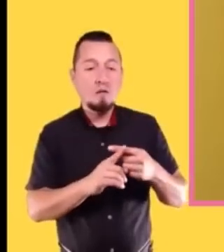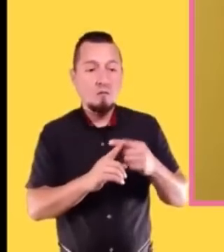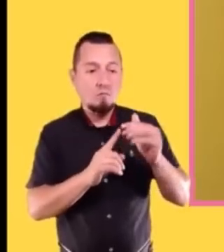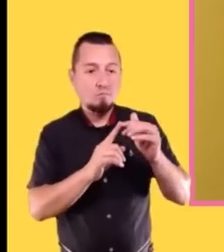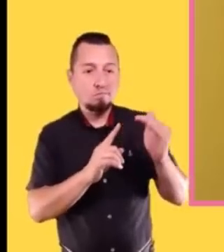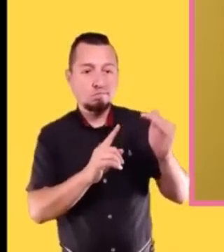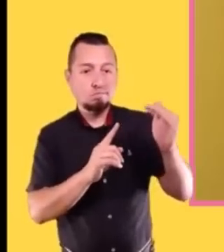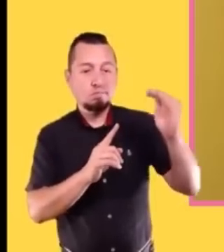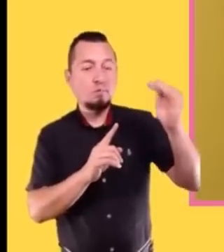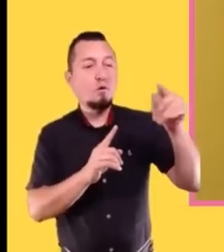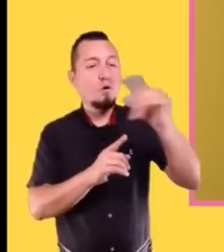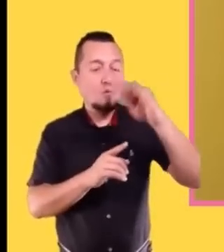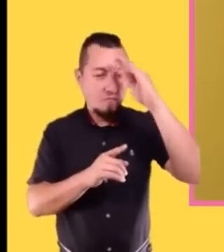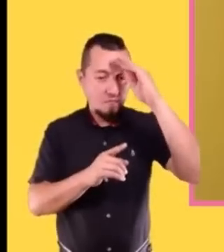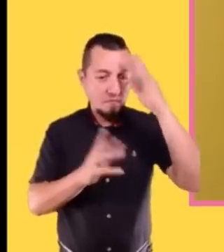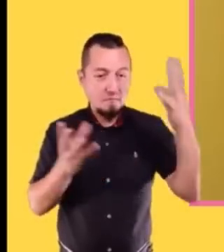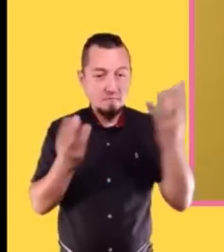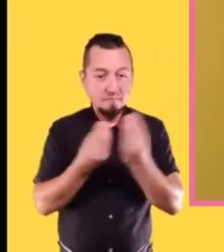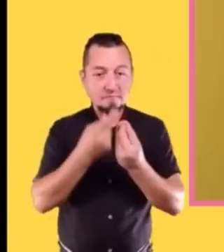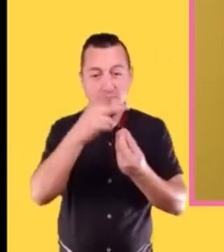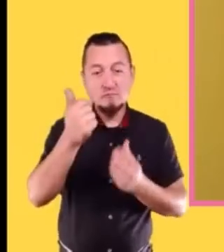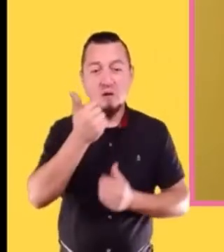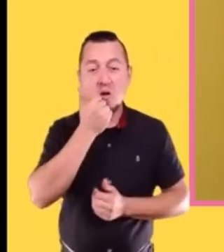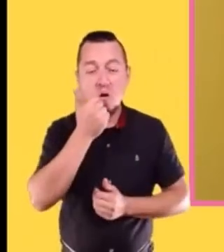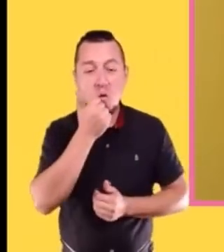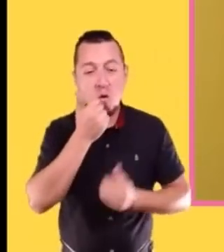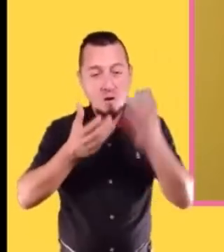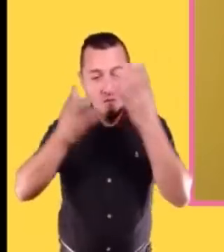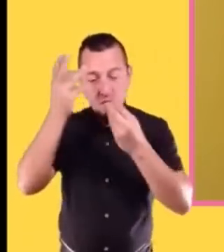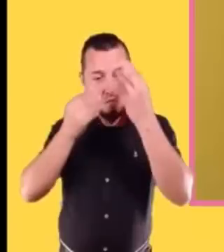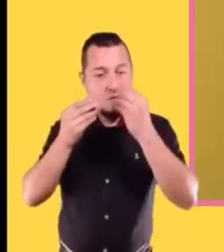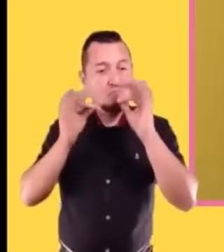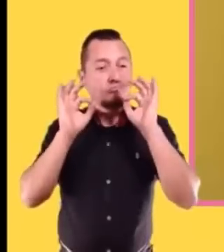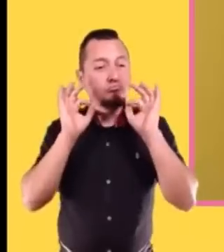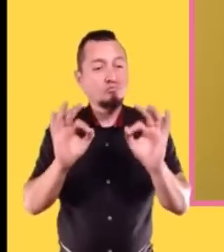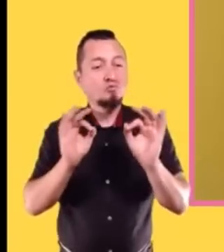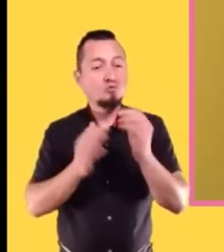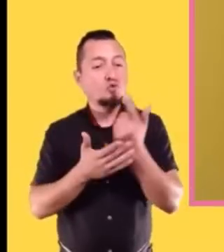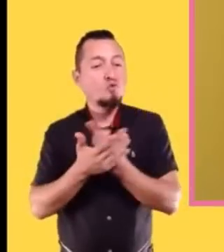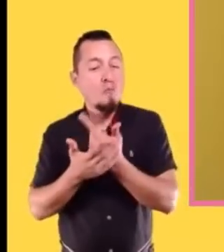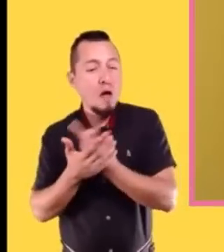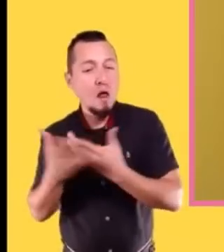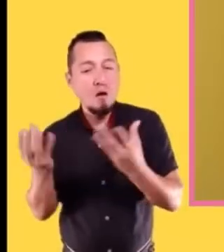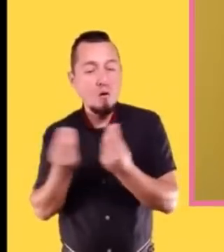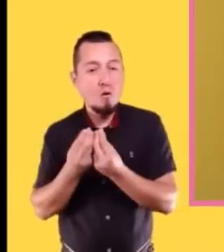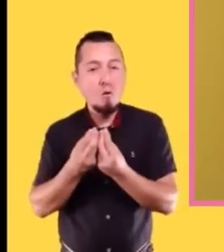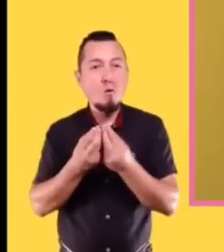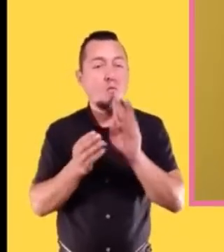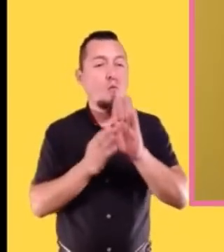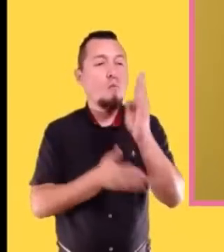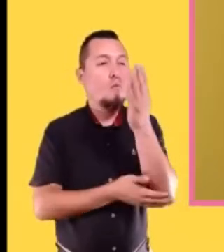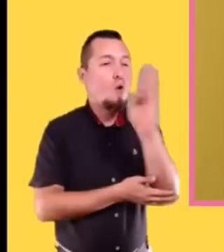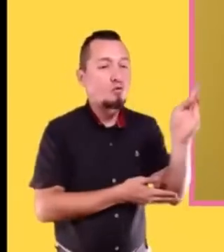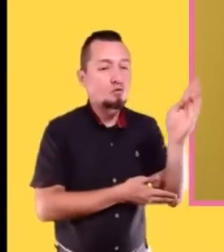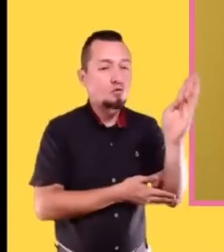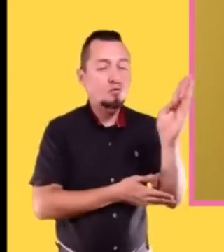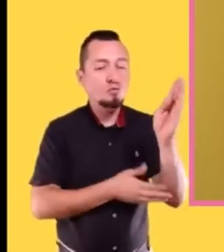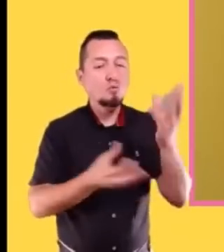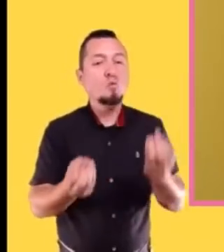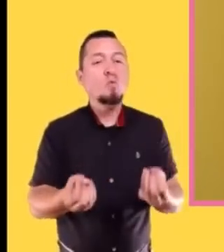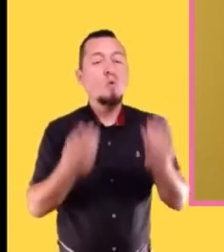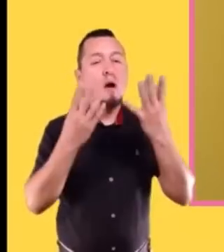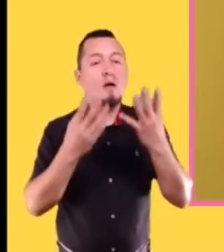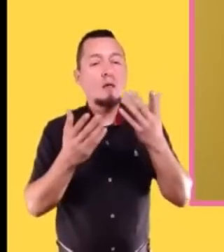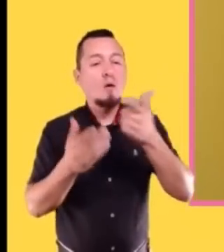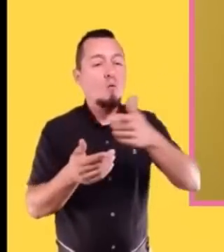tendencia global de que el alumno aprenda a sumar mientras está haciendo un huerto urbano y tenga que contar cuántas veces regó a la